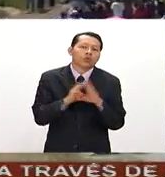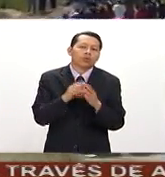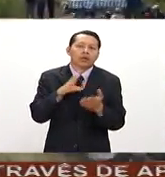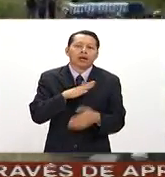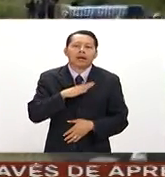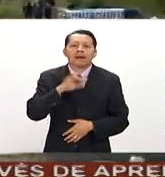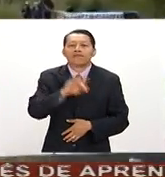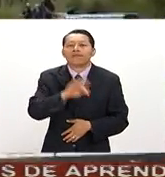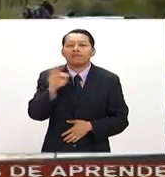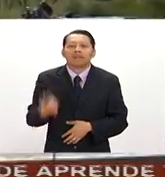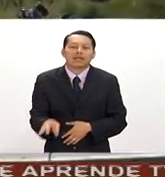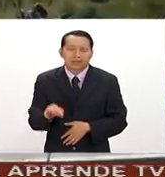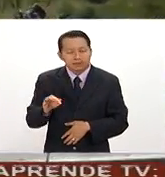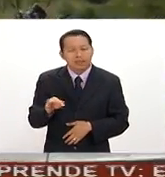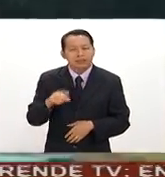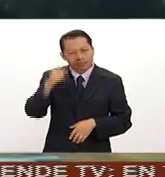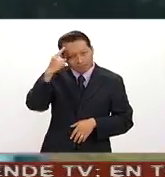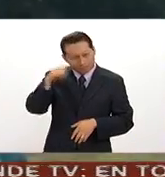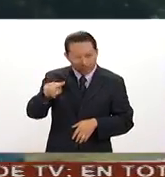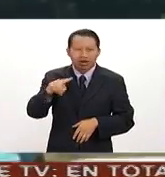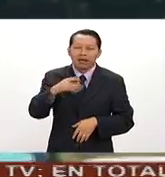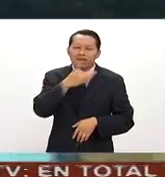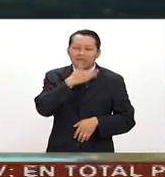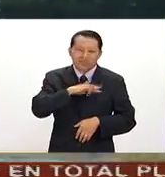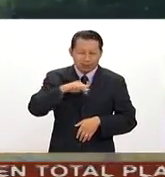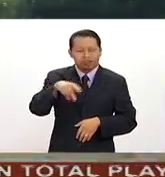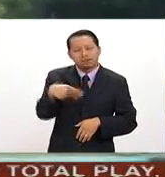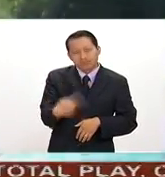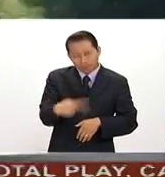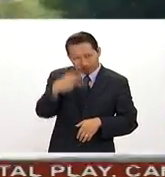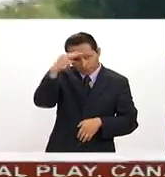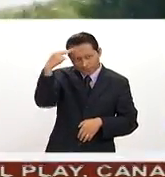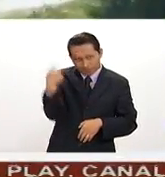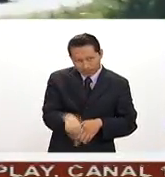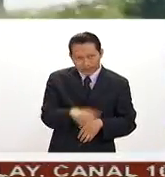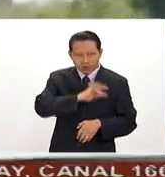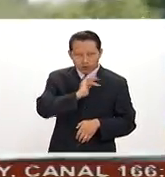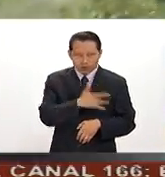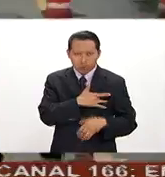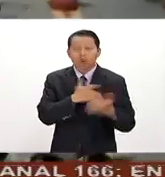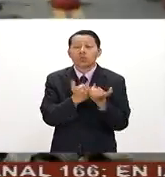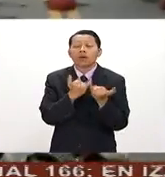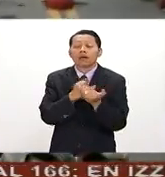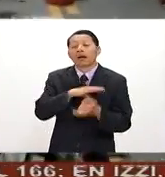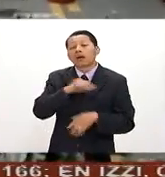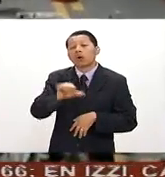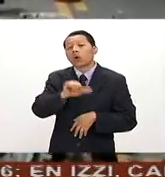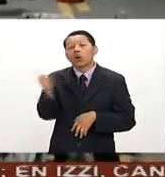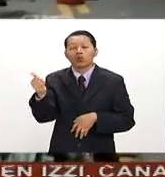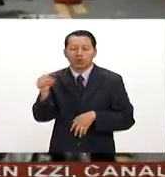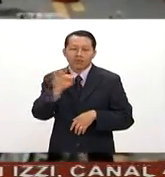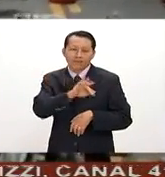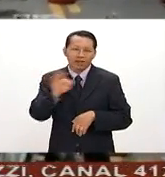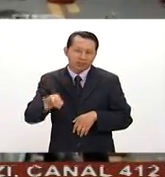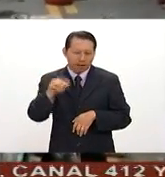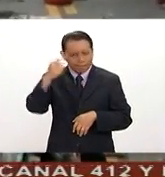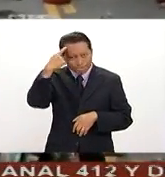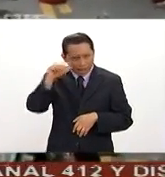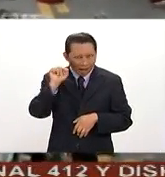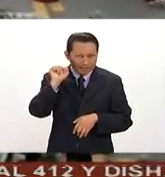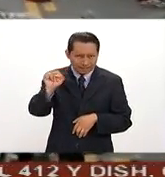fechas cívicas conmemorativas y 6 son fechas conmemorativas sindicales. Comentarte también